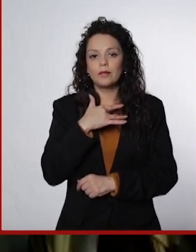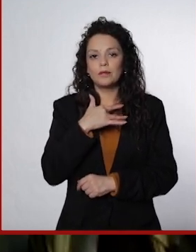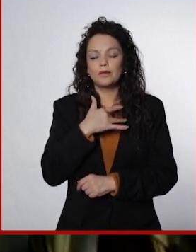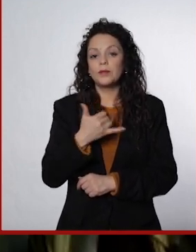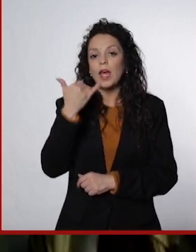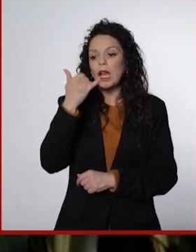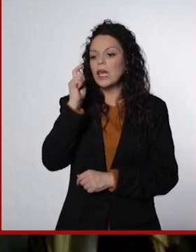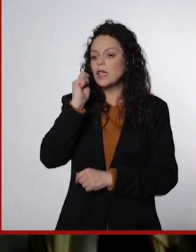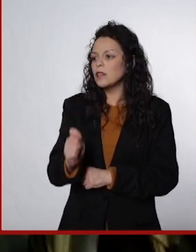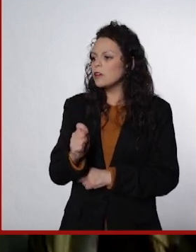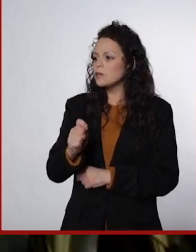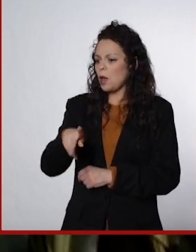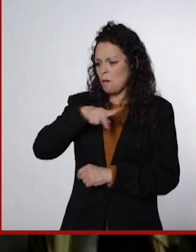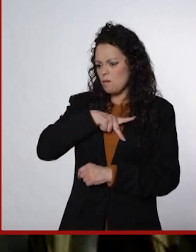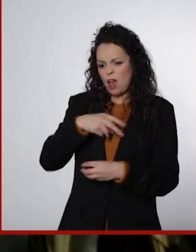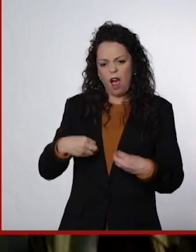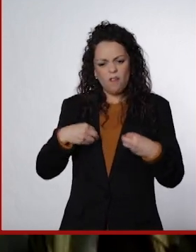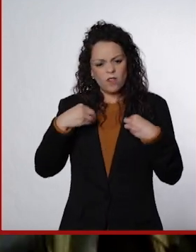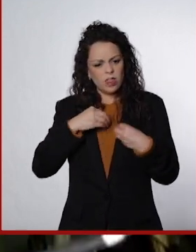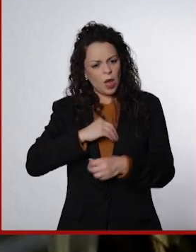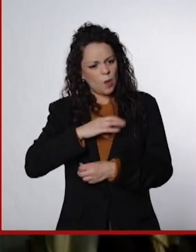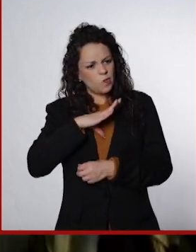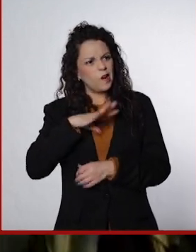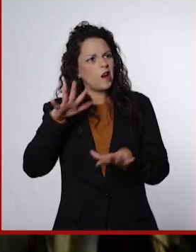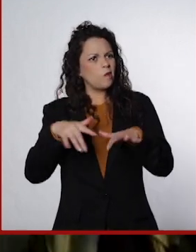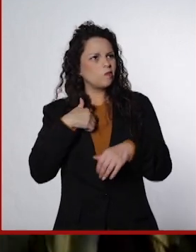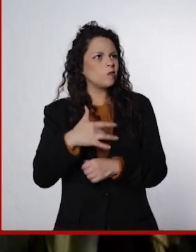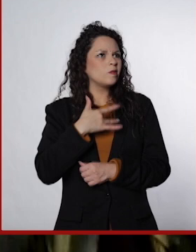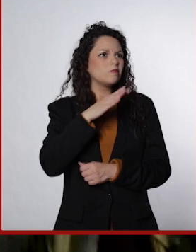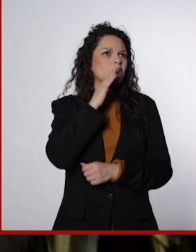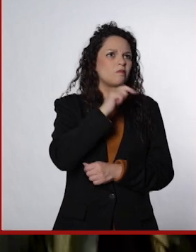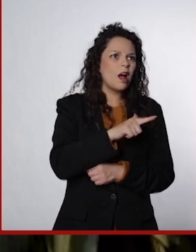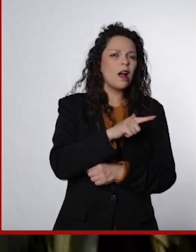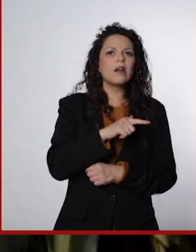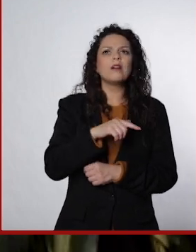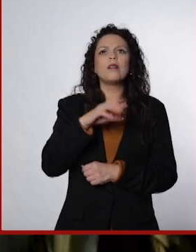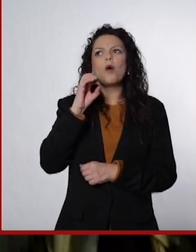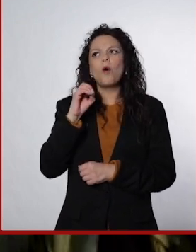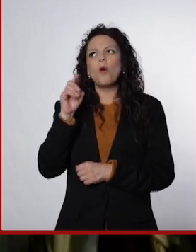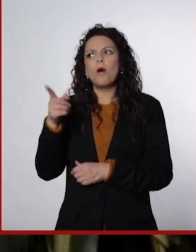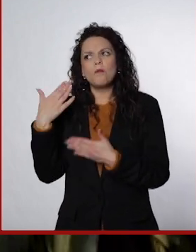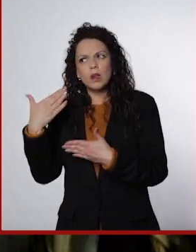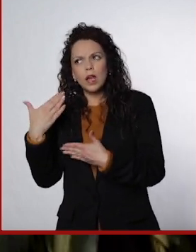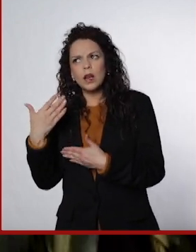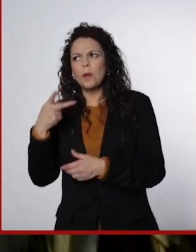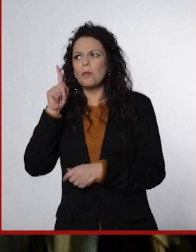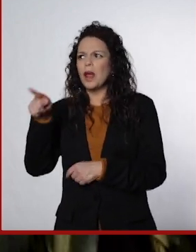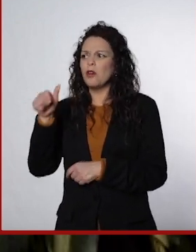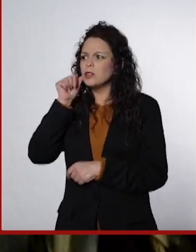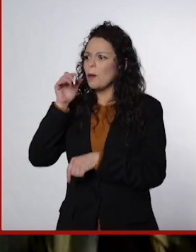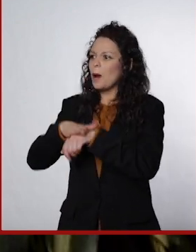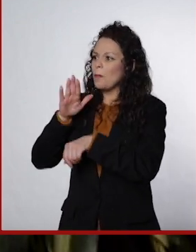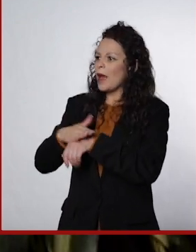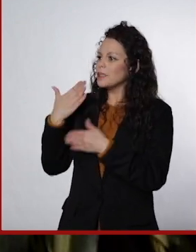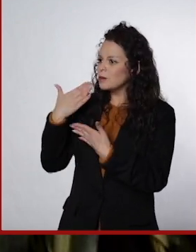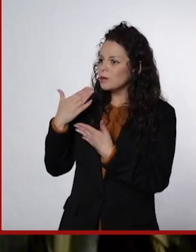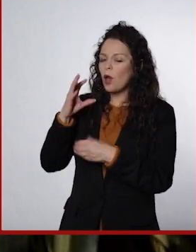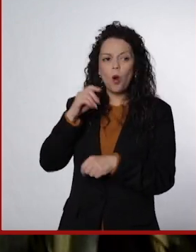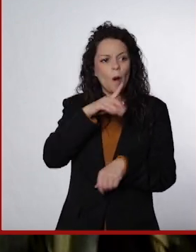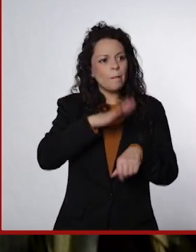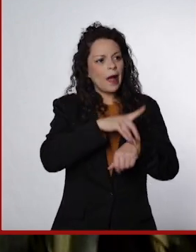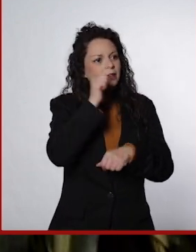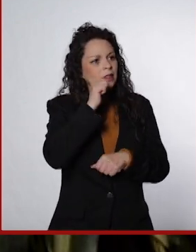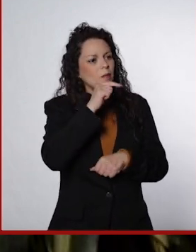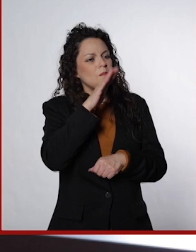vida emocional, saber si hay emociones que sientes más o menos, en fin. Pero justo para empezar a ponerle nombre a las